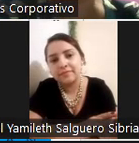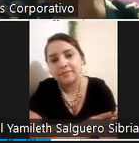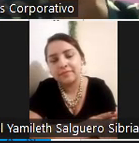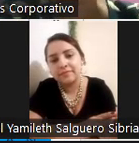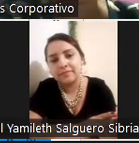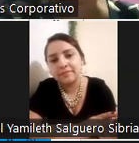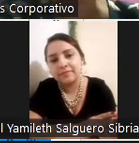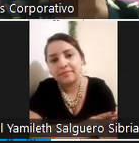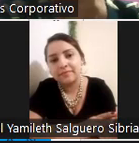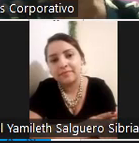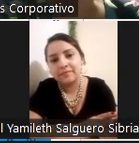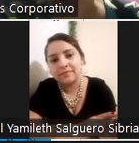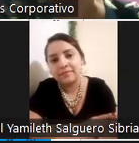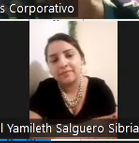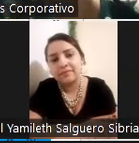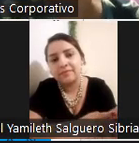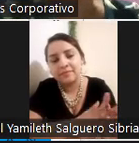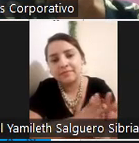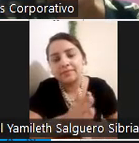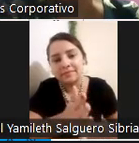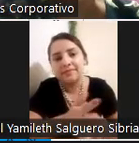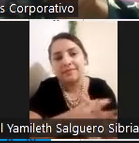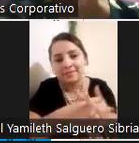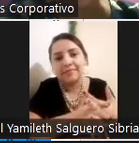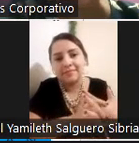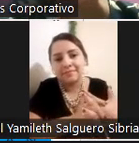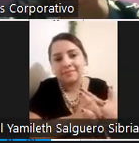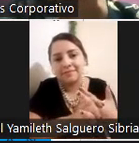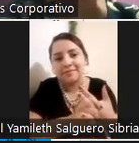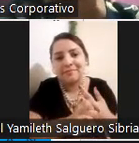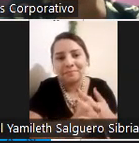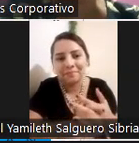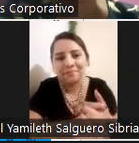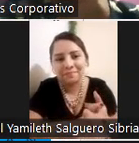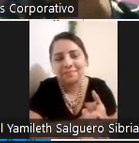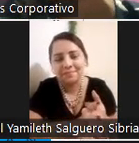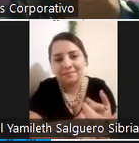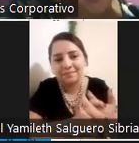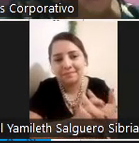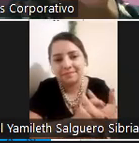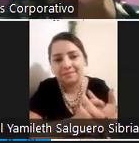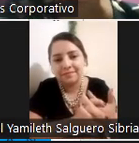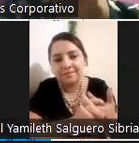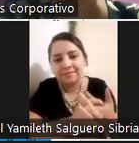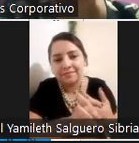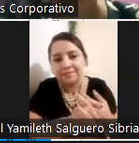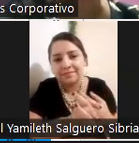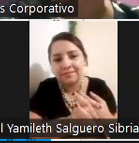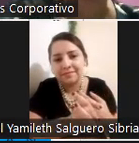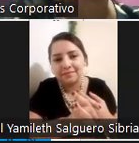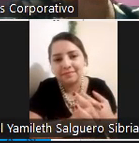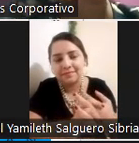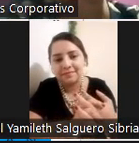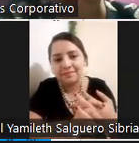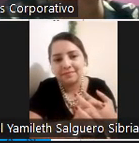importante de de descansar 8 horas por decirle un ejemplo ver de la importancia de dormir 8 horas eh de la